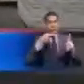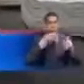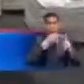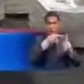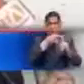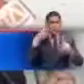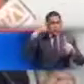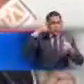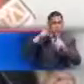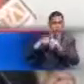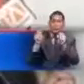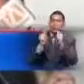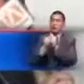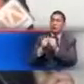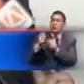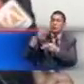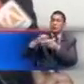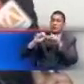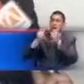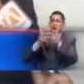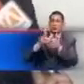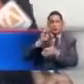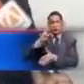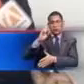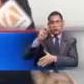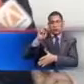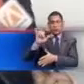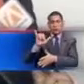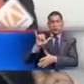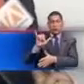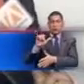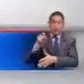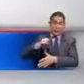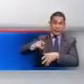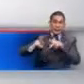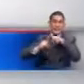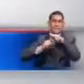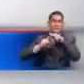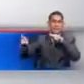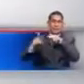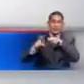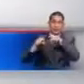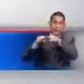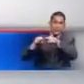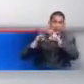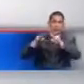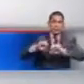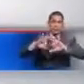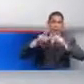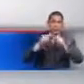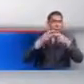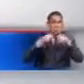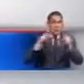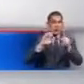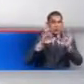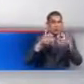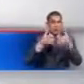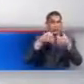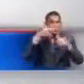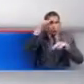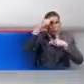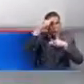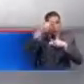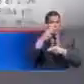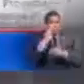del correísmo, Ronnie A., ahora fugitivo del caso Metástasis. La unidad de investigación de El Noticiero accedió a